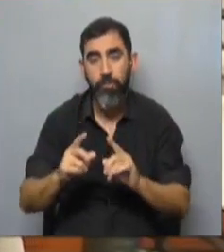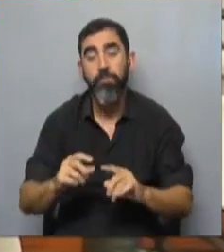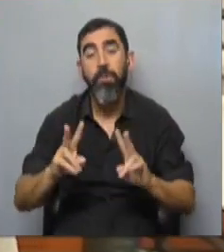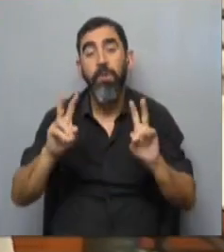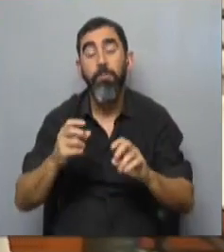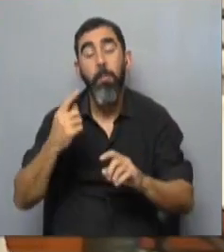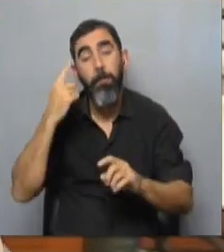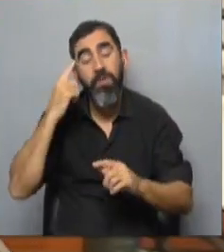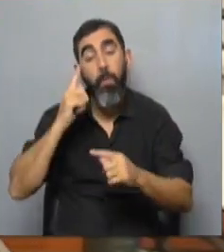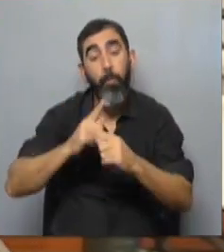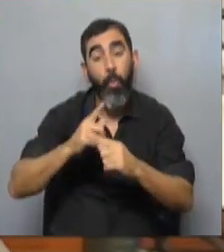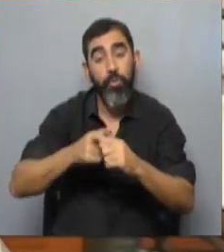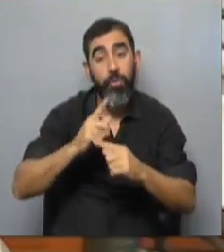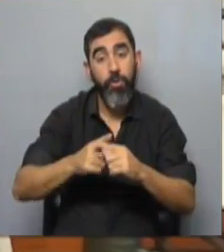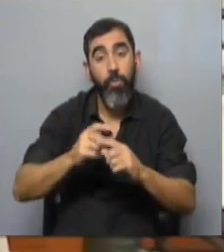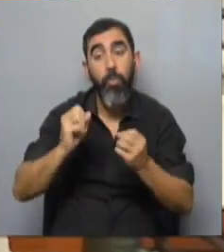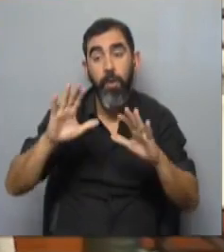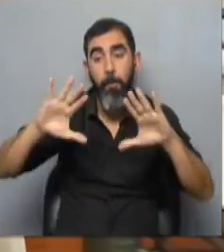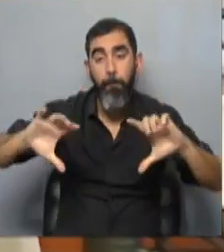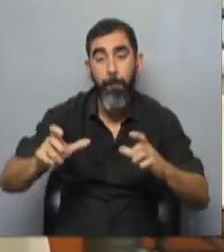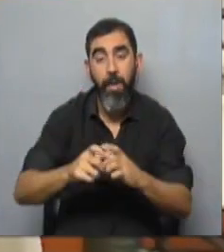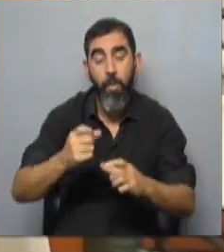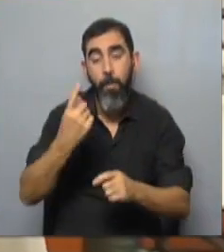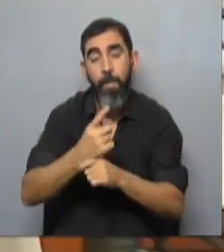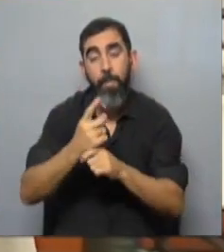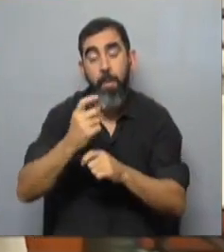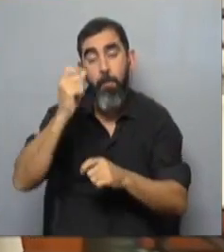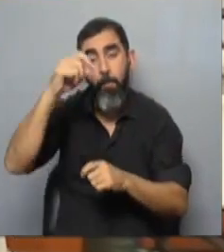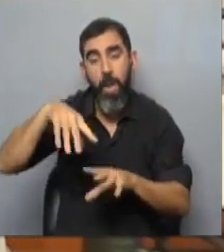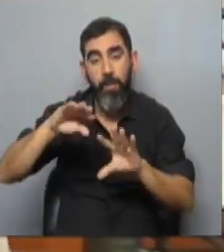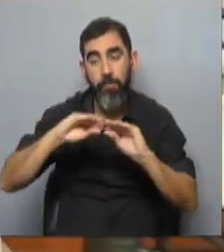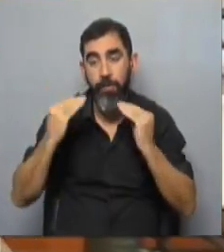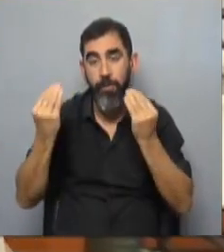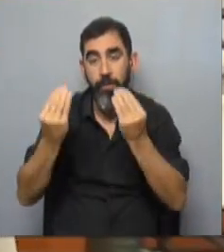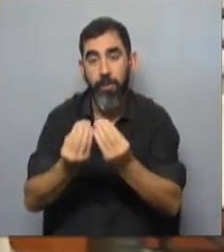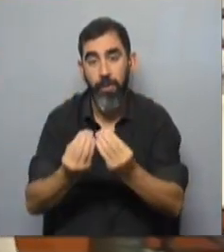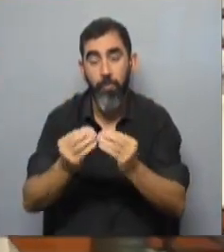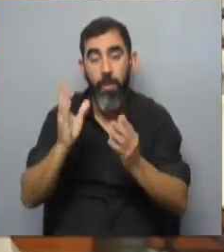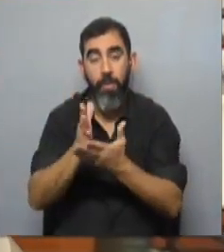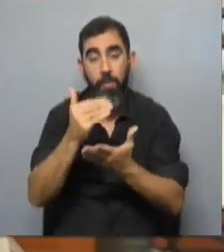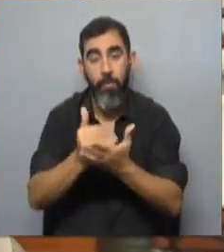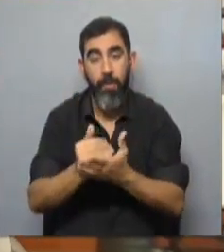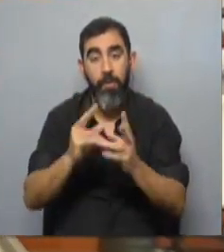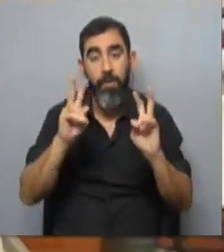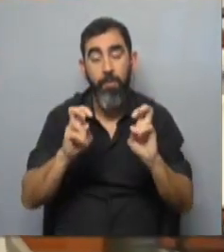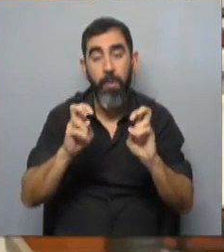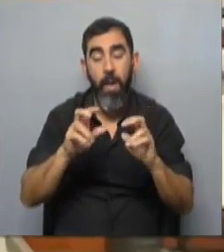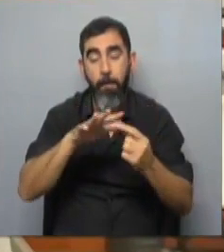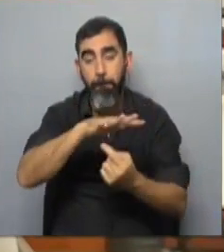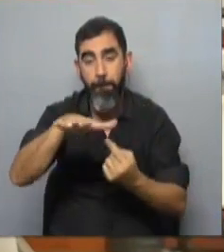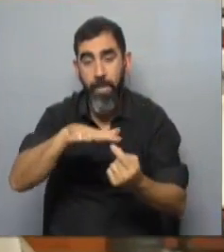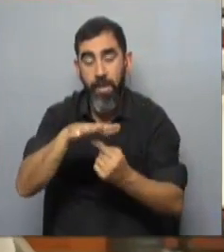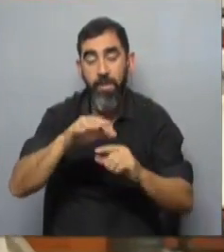vista optimista, ya que bueno, tuvimos que reducir aquel plan integral con mirada, bueno, integral acerca del departamento, de lo que tenía que ver con la mirada de ambiente